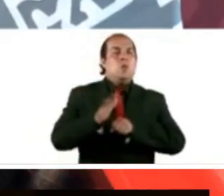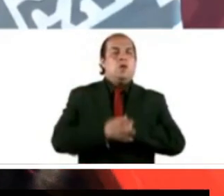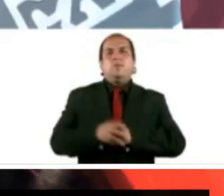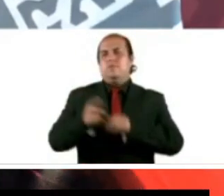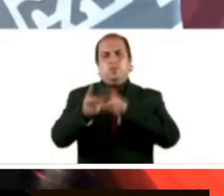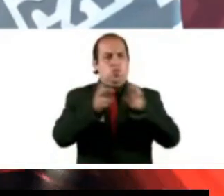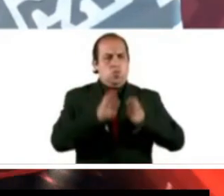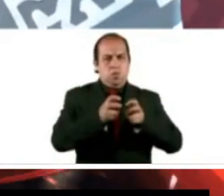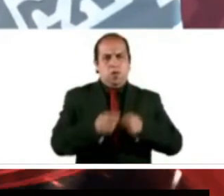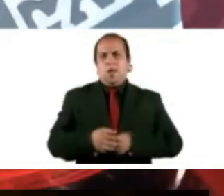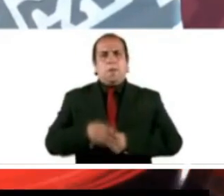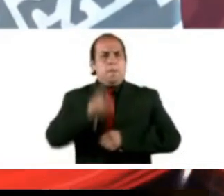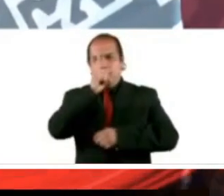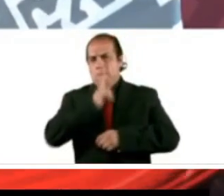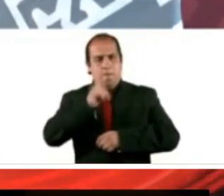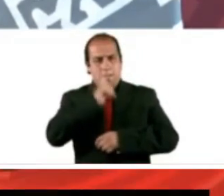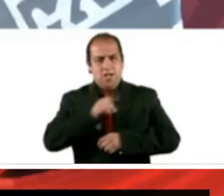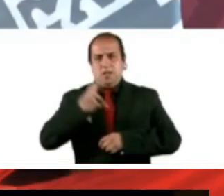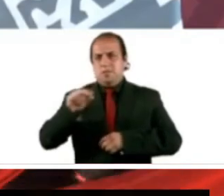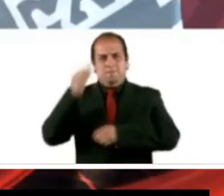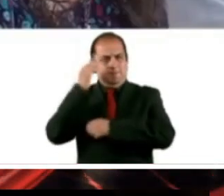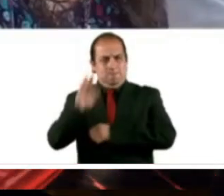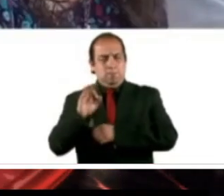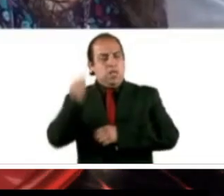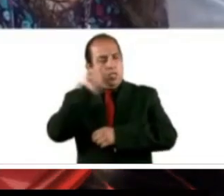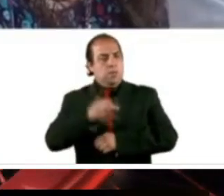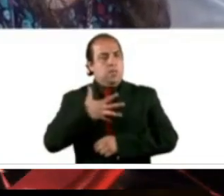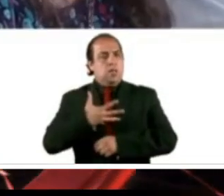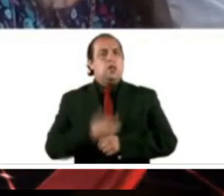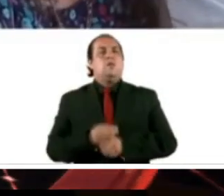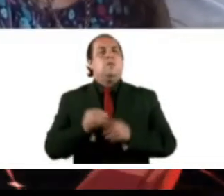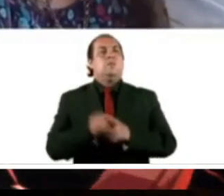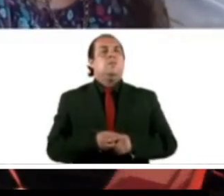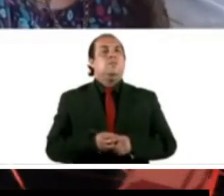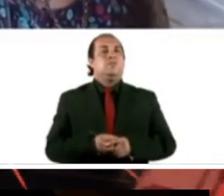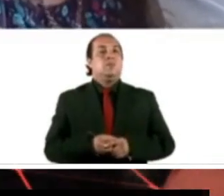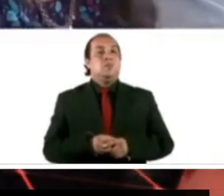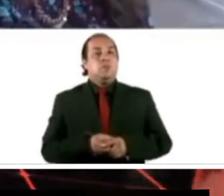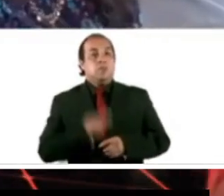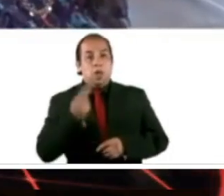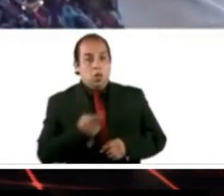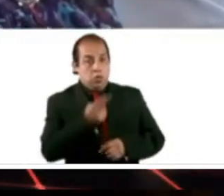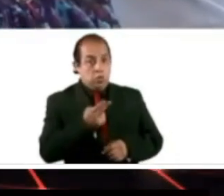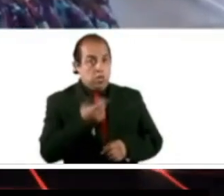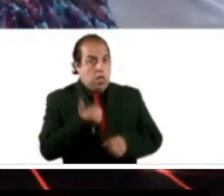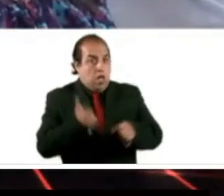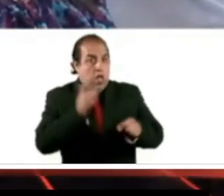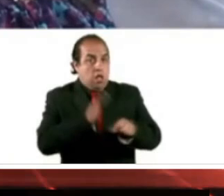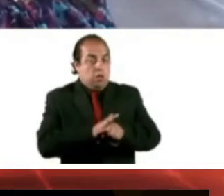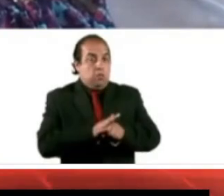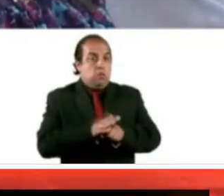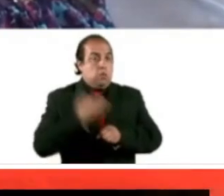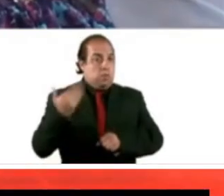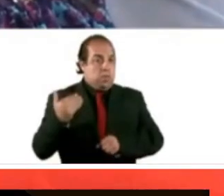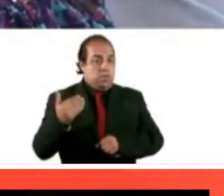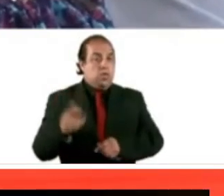Y esa va a existir siempre. Doctora, entonces a ustedes la administración pasada les entrega una línea con los